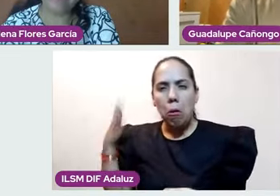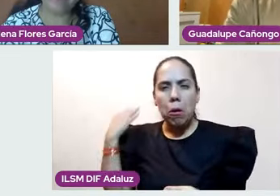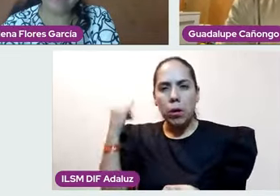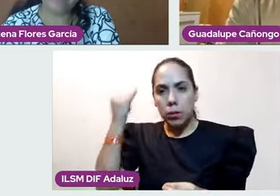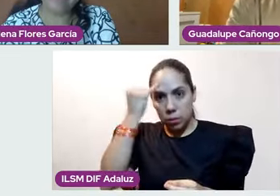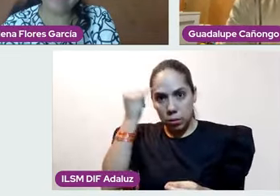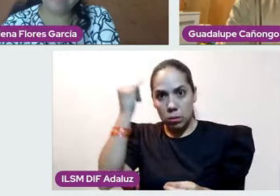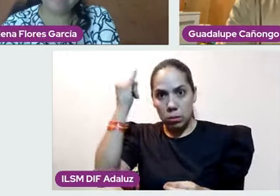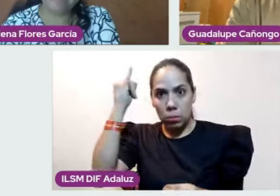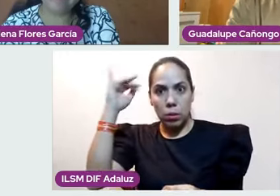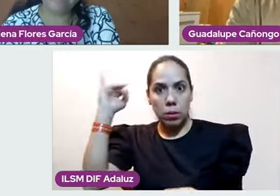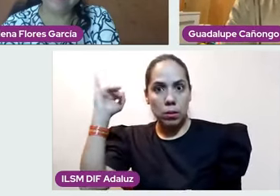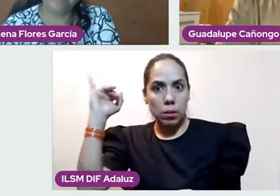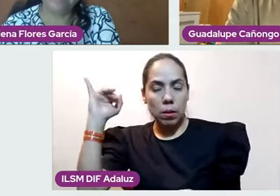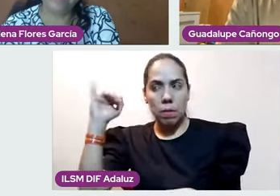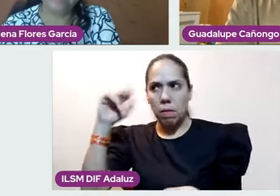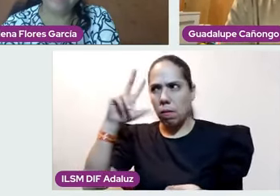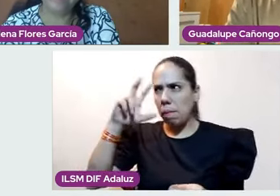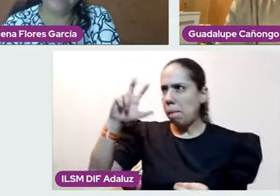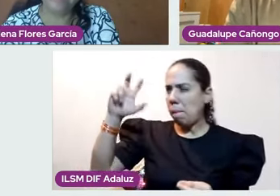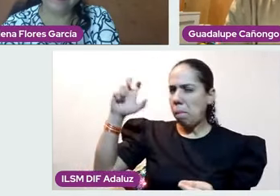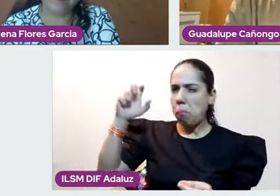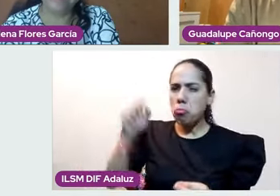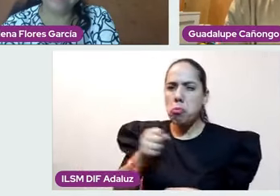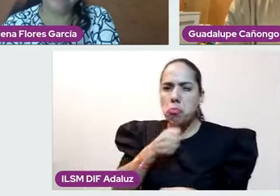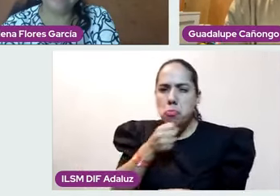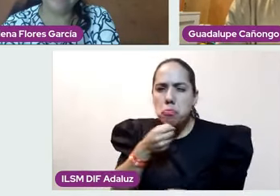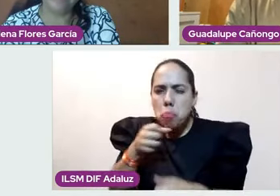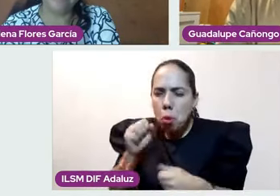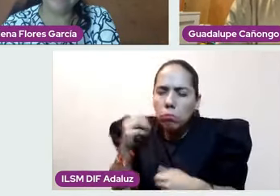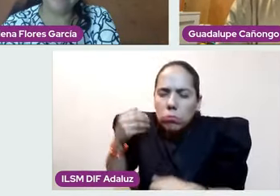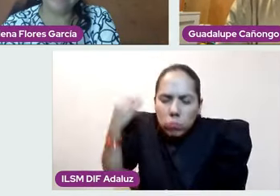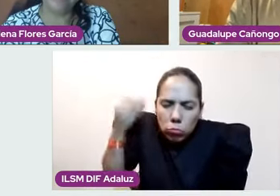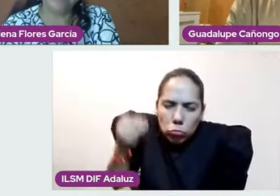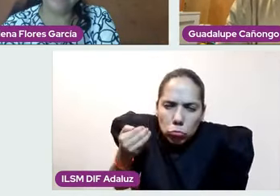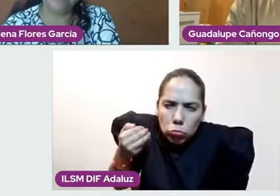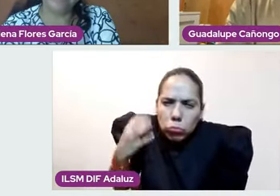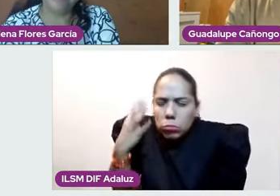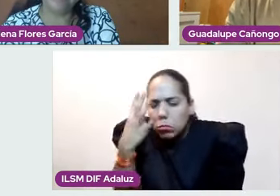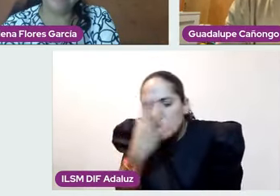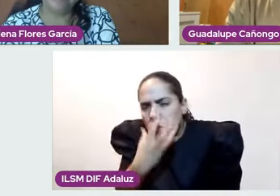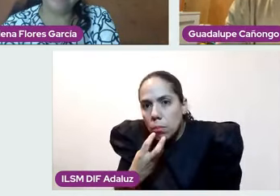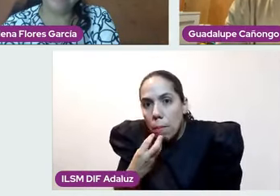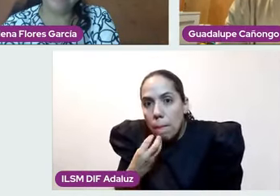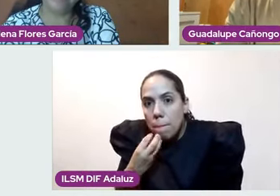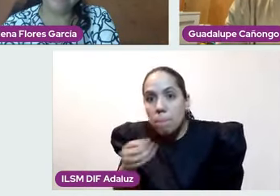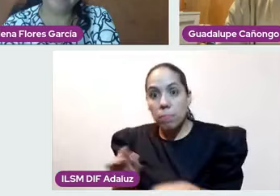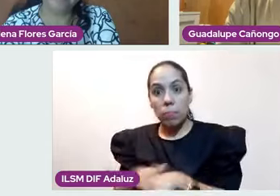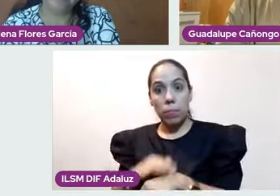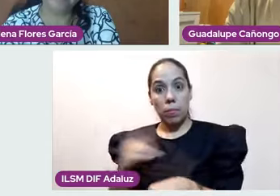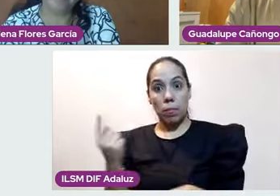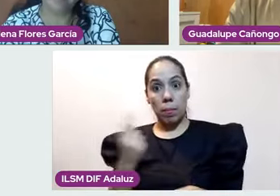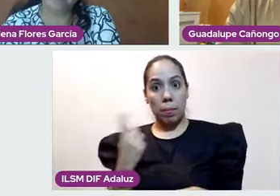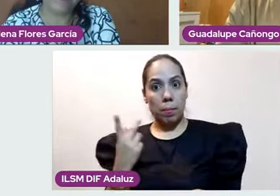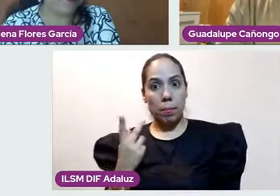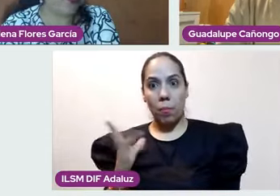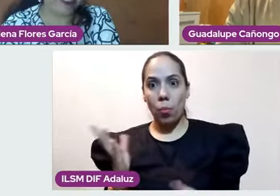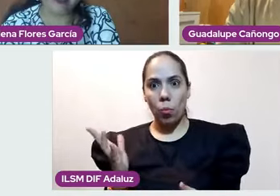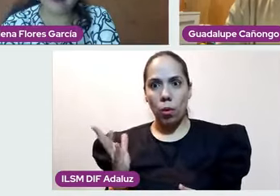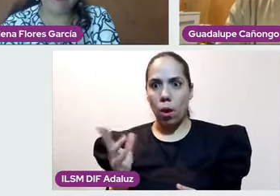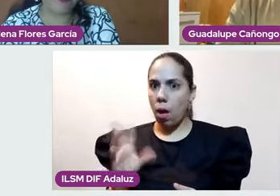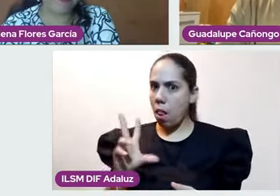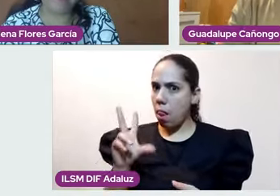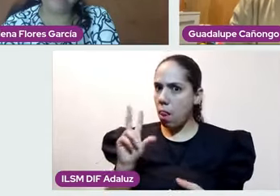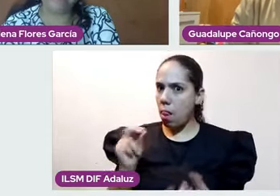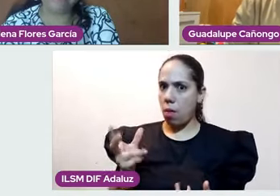las nuevas generaciones, los niños, las niñas empiezan a tener una imagen distinta y eso ayuda muchísimo.